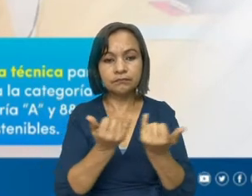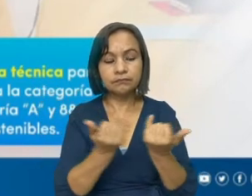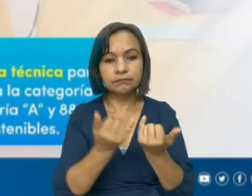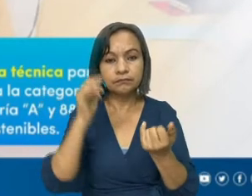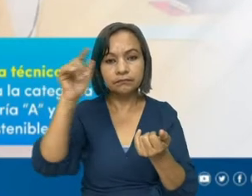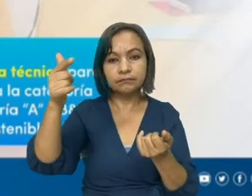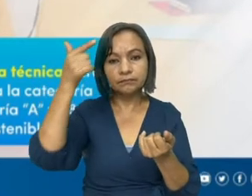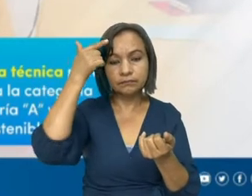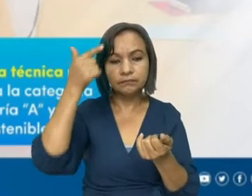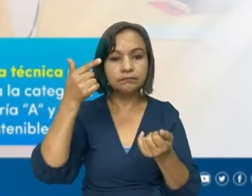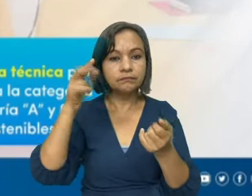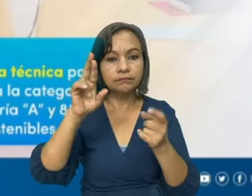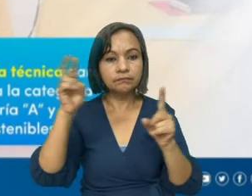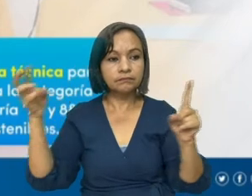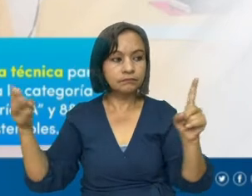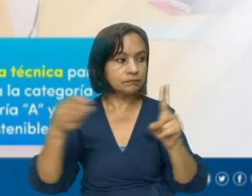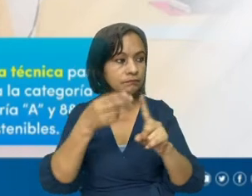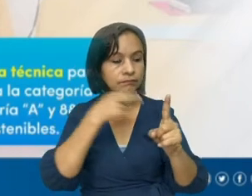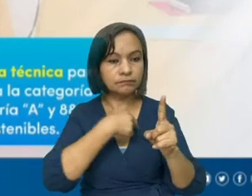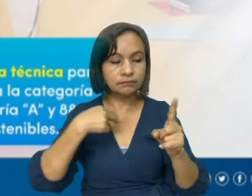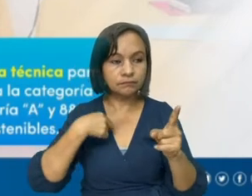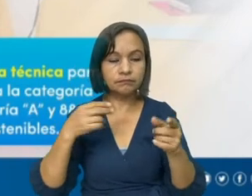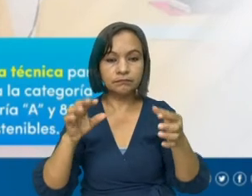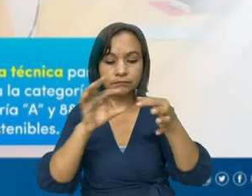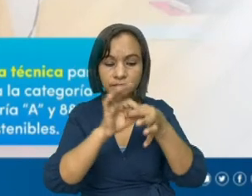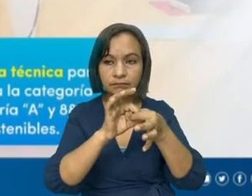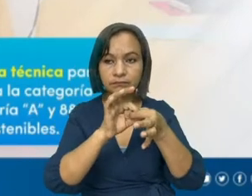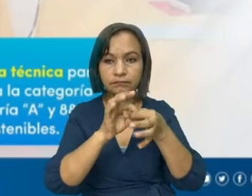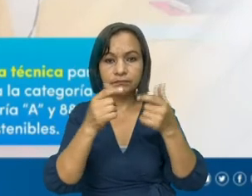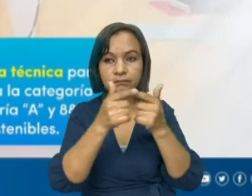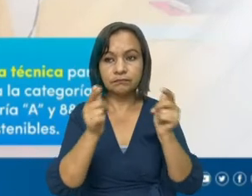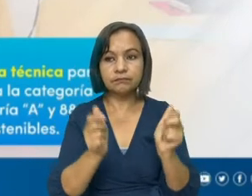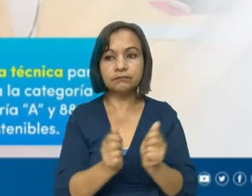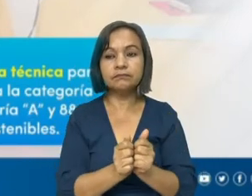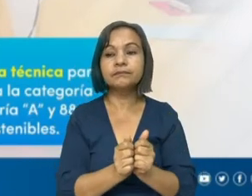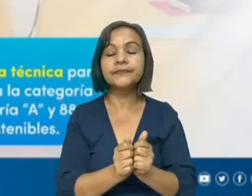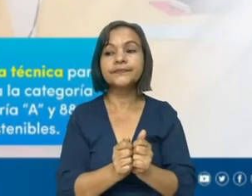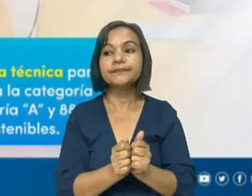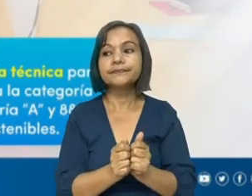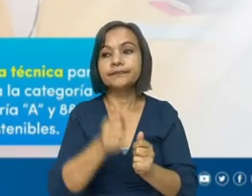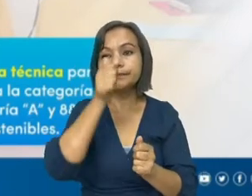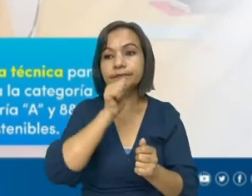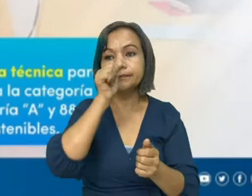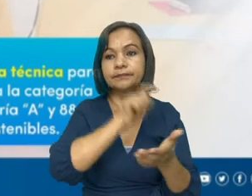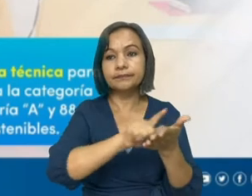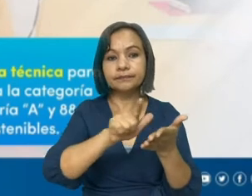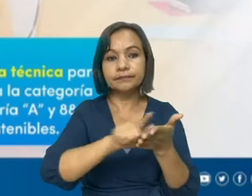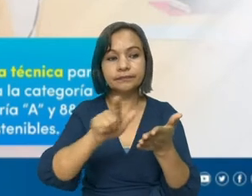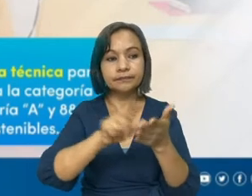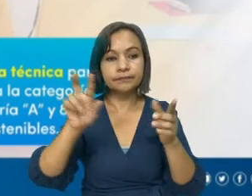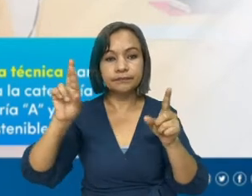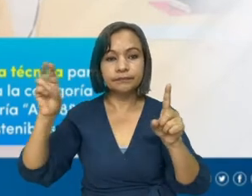de los gobiernos regionales. Ellos tienen su propia dirección de agua potable y saneamiento a nivel